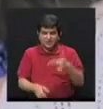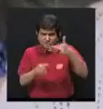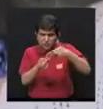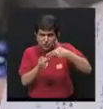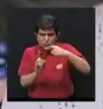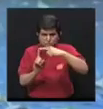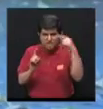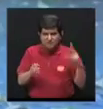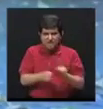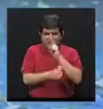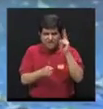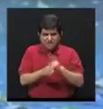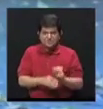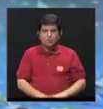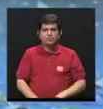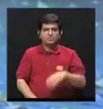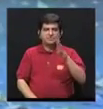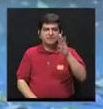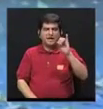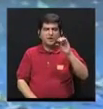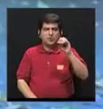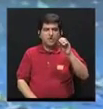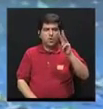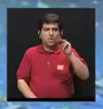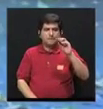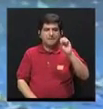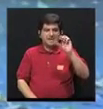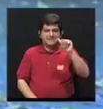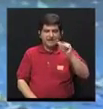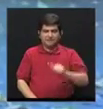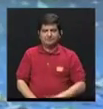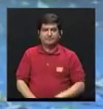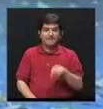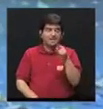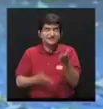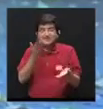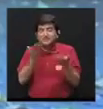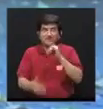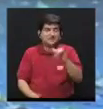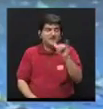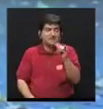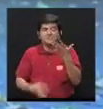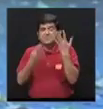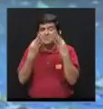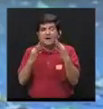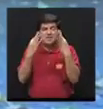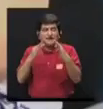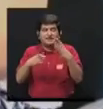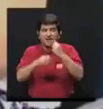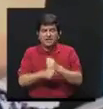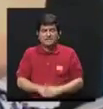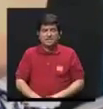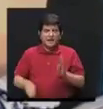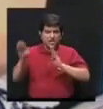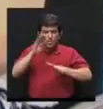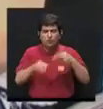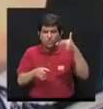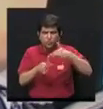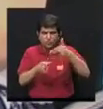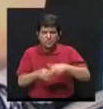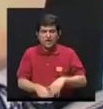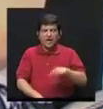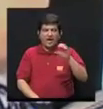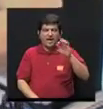uso de biomasa, de cualquier biomasa. Es un poco como lo mismo que se pretendió hacer con los biocombustibles, con el etanol,